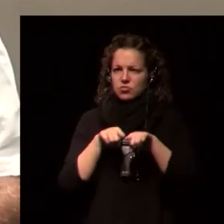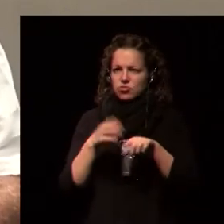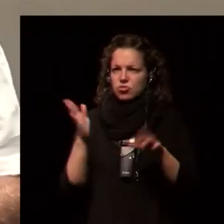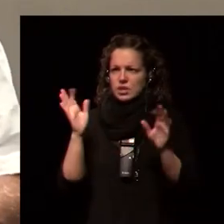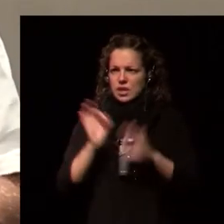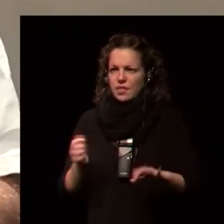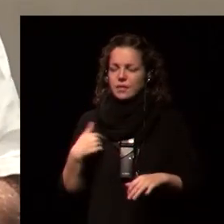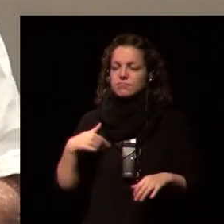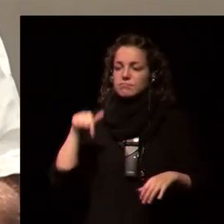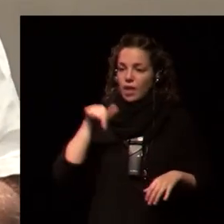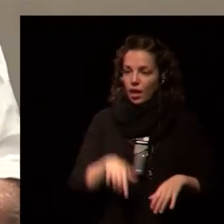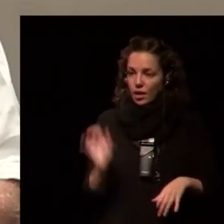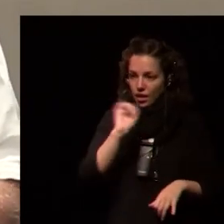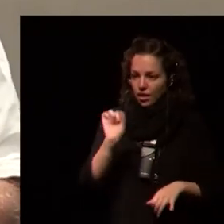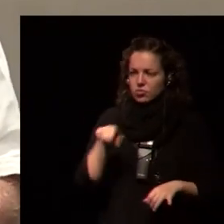Incluso aquí, años después,